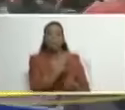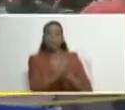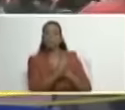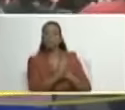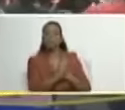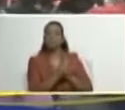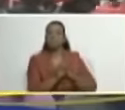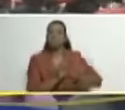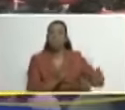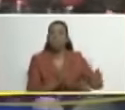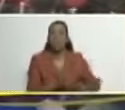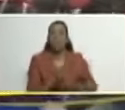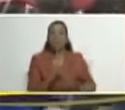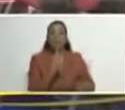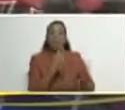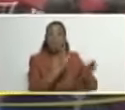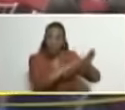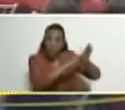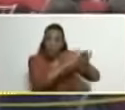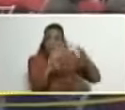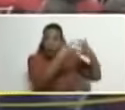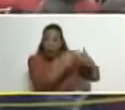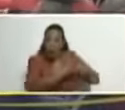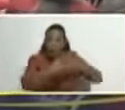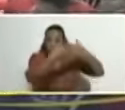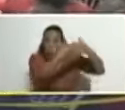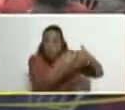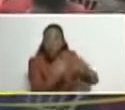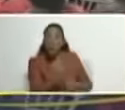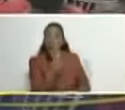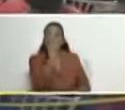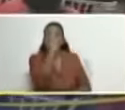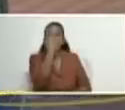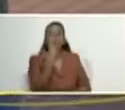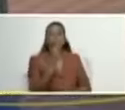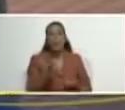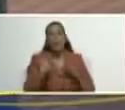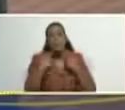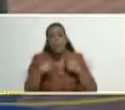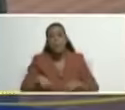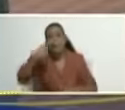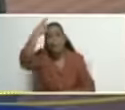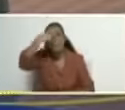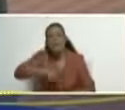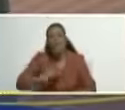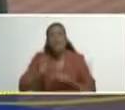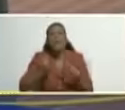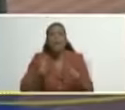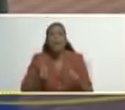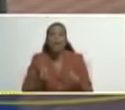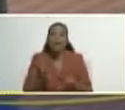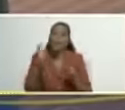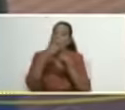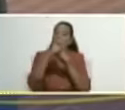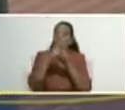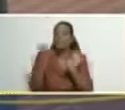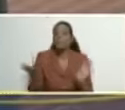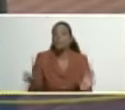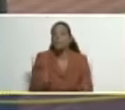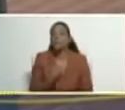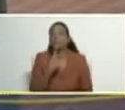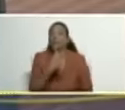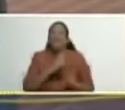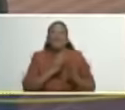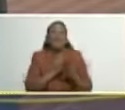Le decimos al imperio que lo único que no puede perder un hombre es su palabra, es su